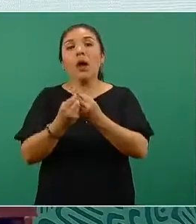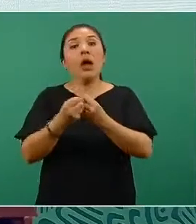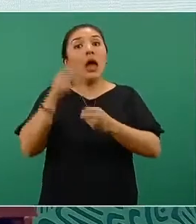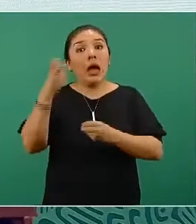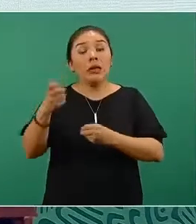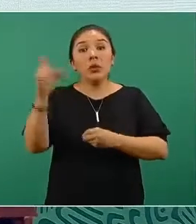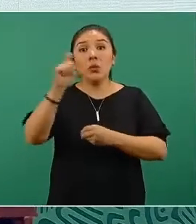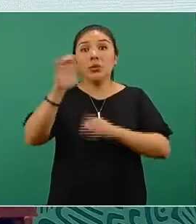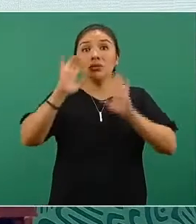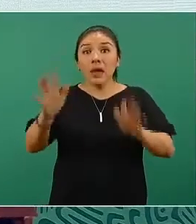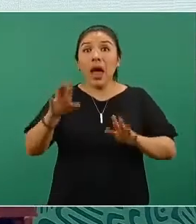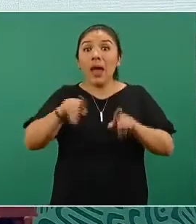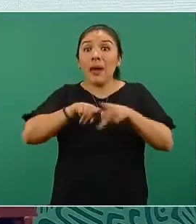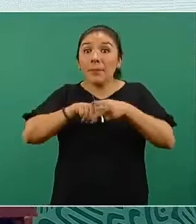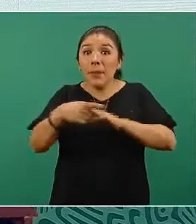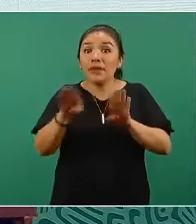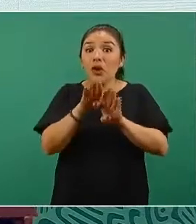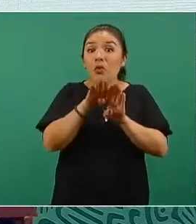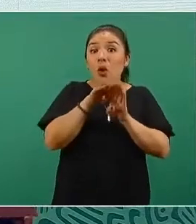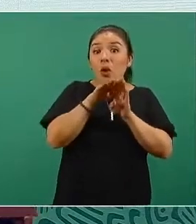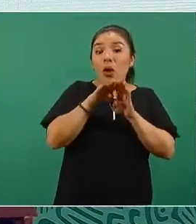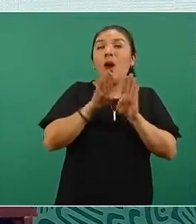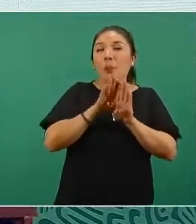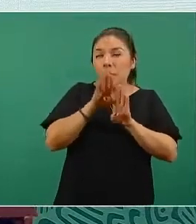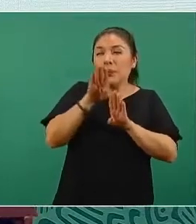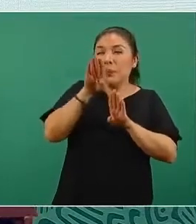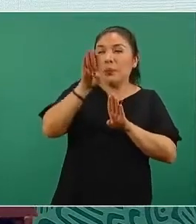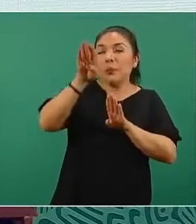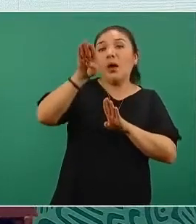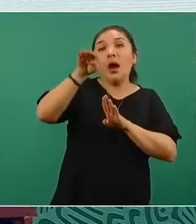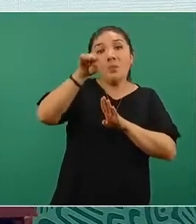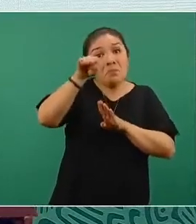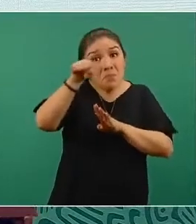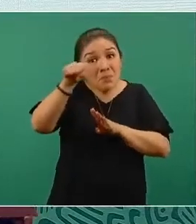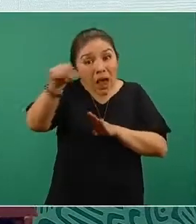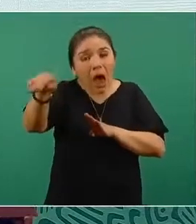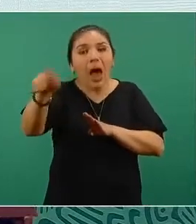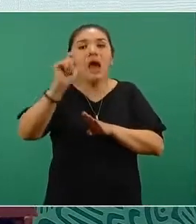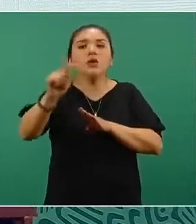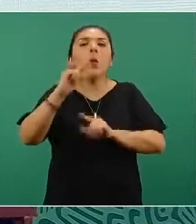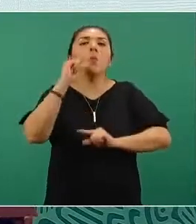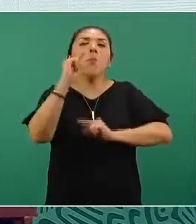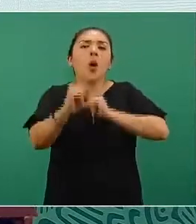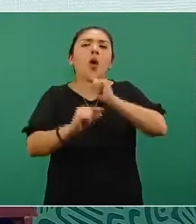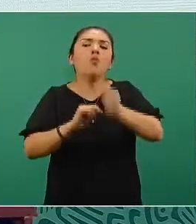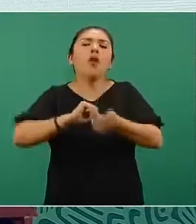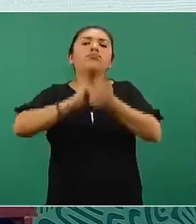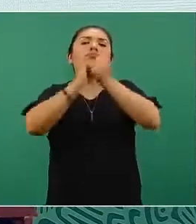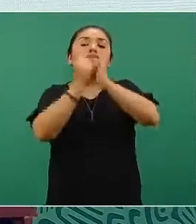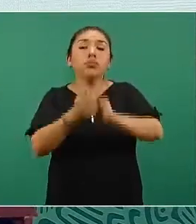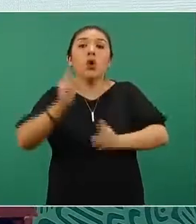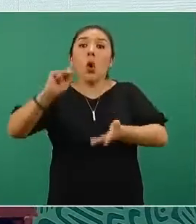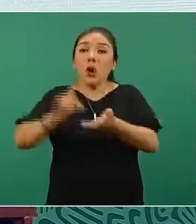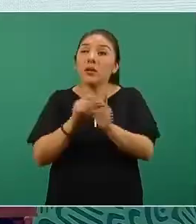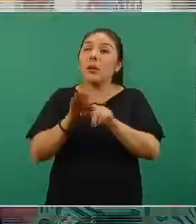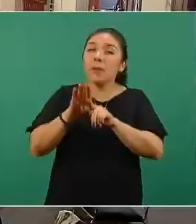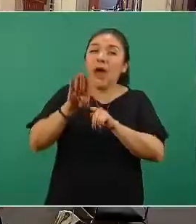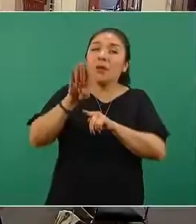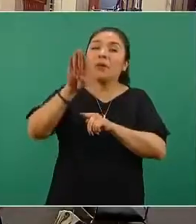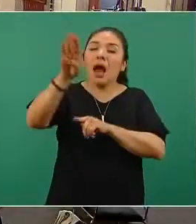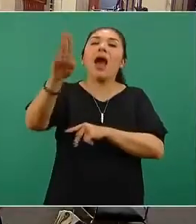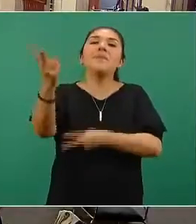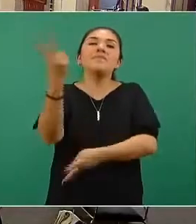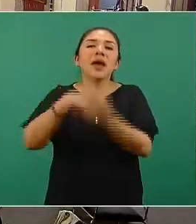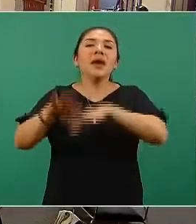esta curva empieza a tomar una tendencia horizontal, pues quiere decir que está avanzando poco, y cuando vuelve a subir quiere decir que llega otro